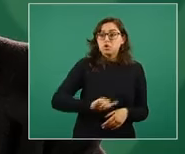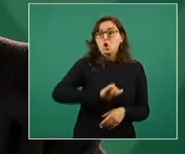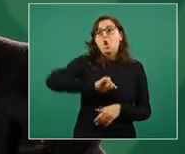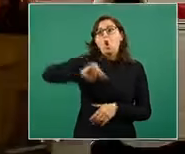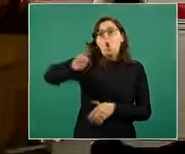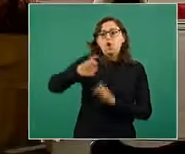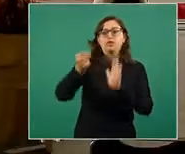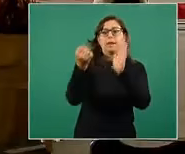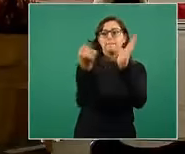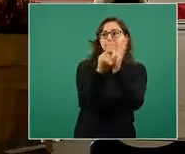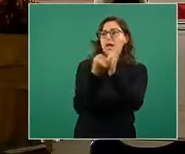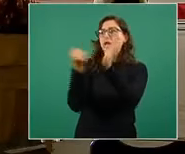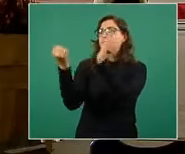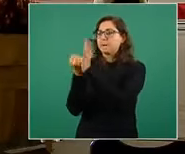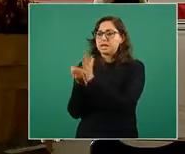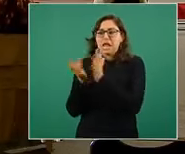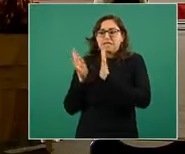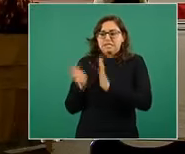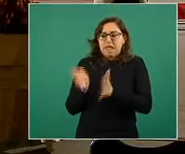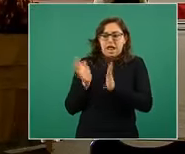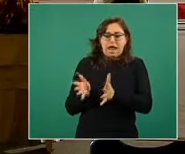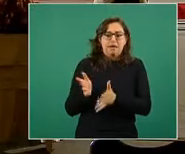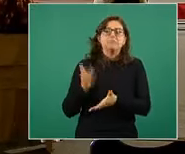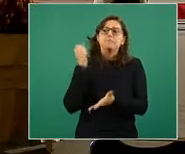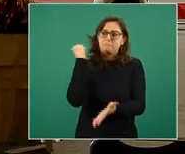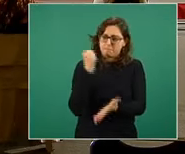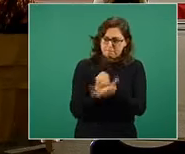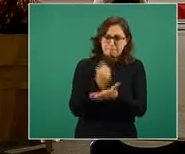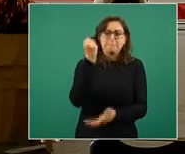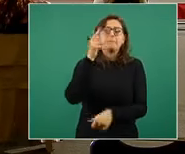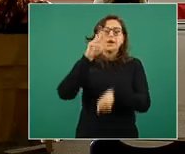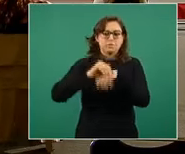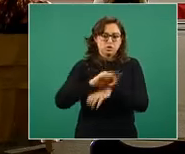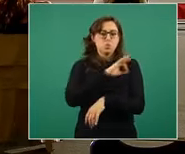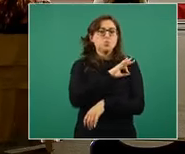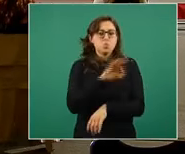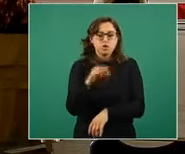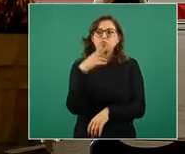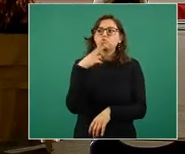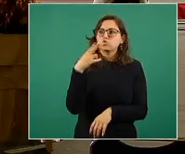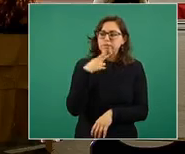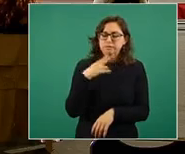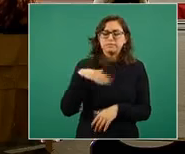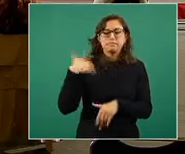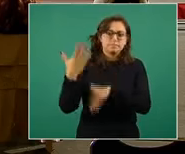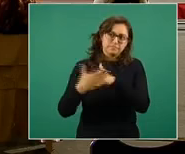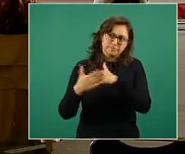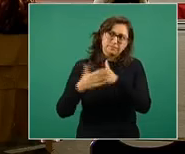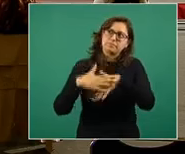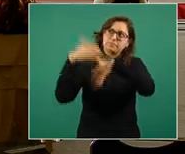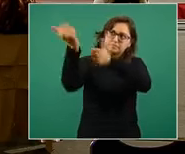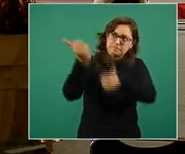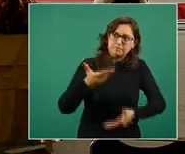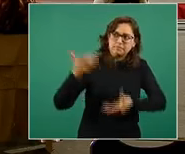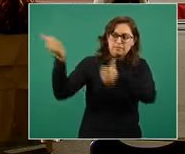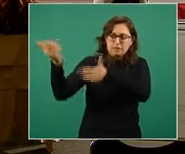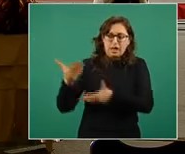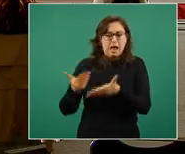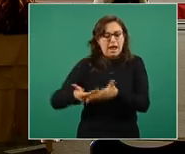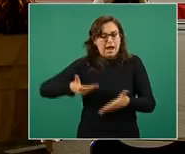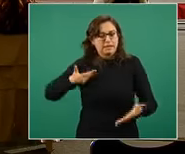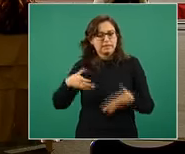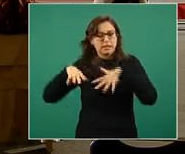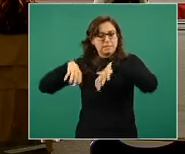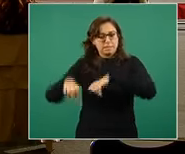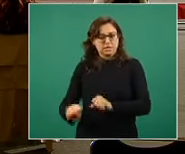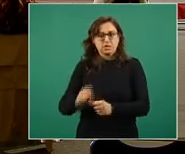vacunas de las que han sido ya otorgada la autorización de uso de emergencias y las que han sido contratadas para su